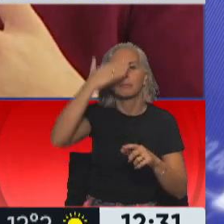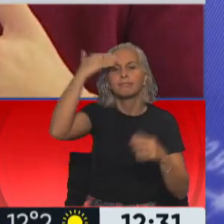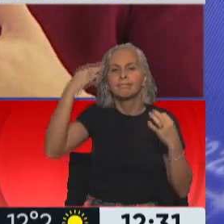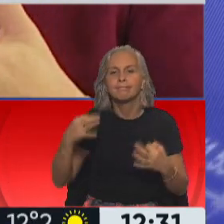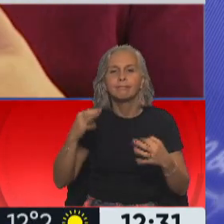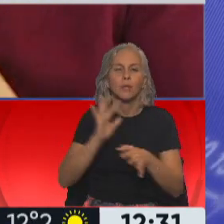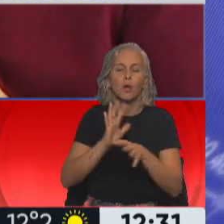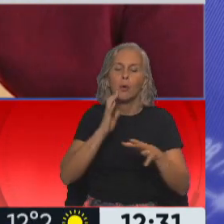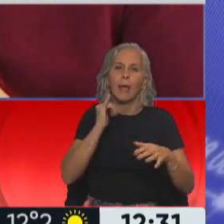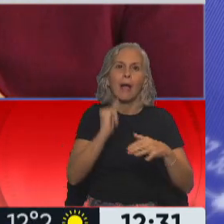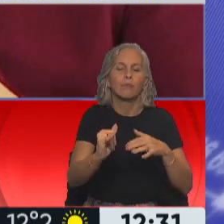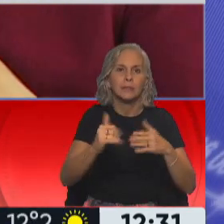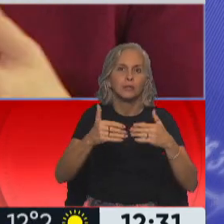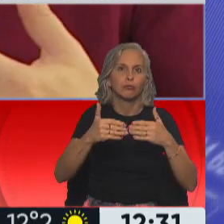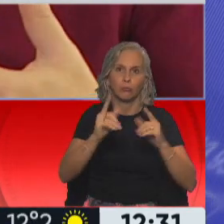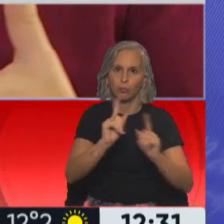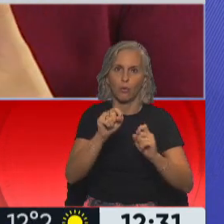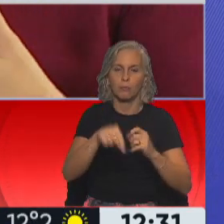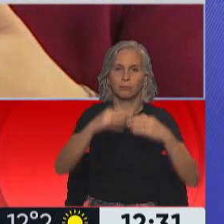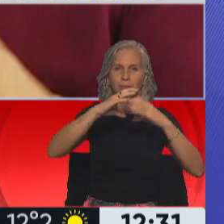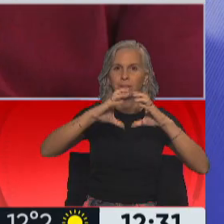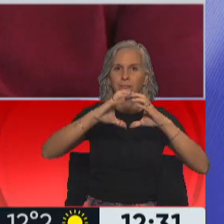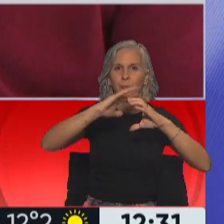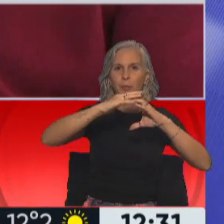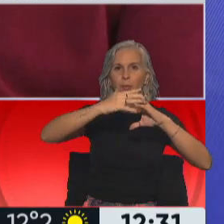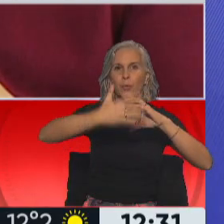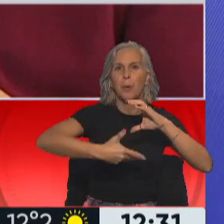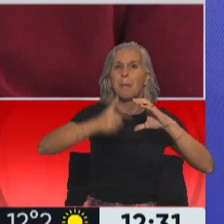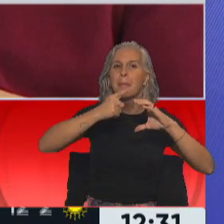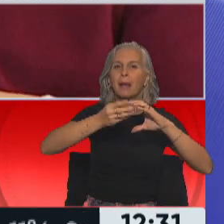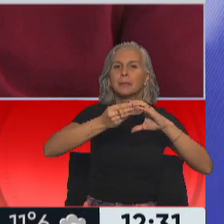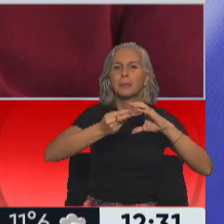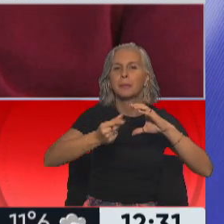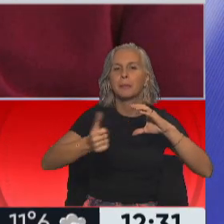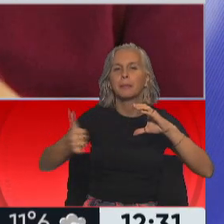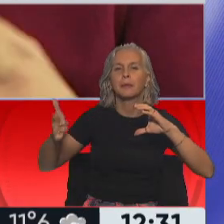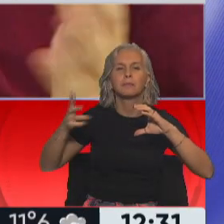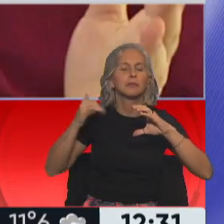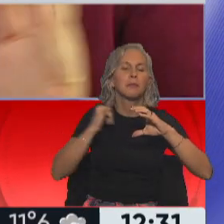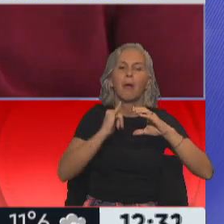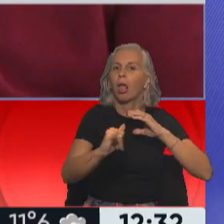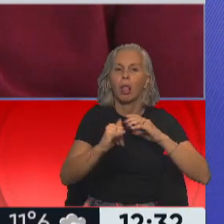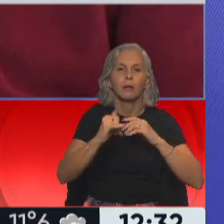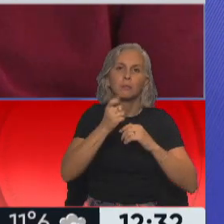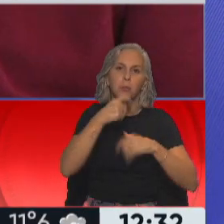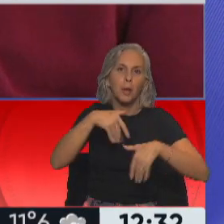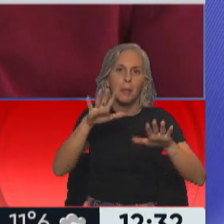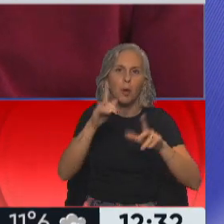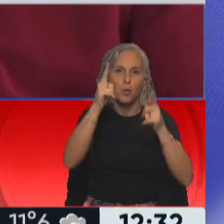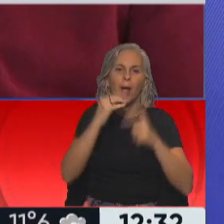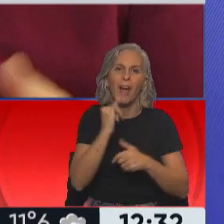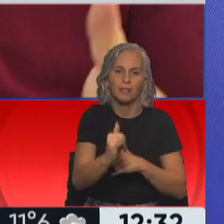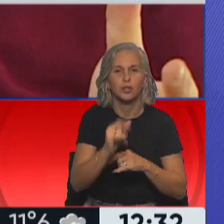Freno inhibitorio, dicen. freno inhibitorio, esa corteza se empieza a permeabilizar. Por ejemplo, cuando los famosos ataques en manada, caso Baez